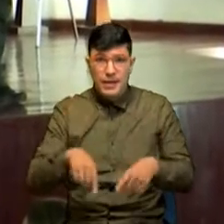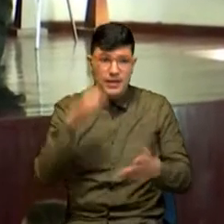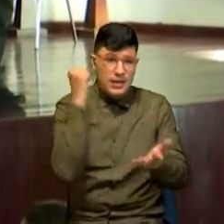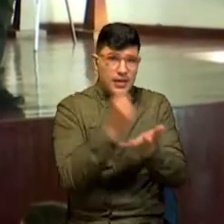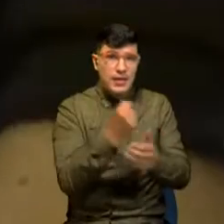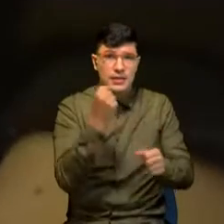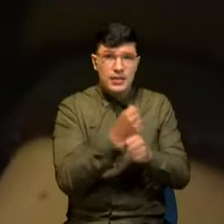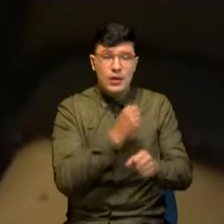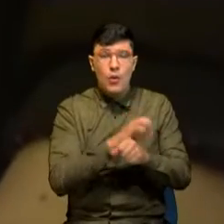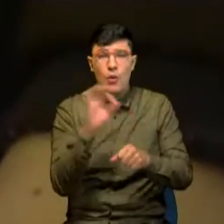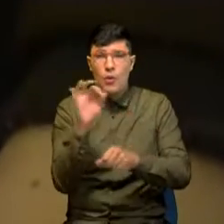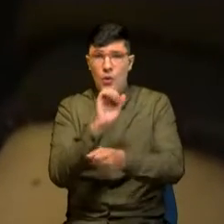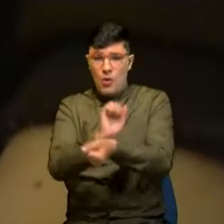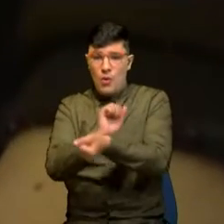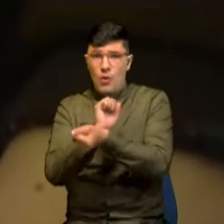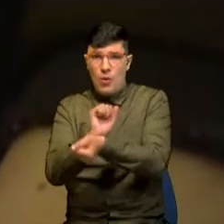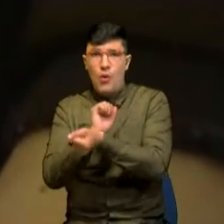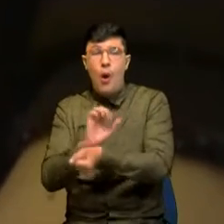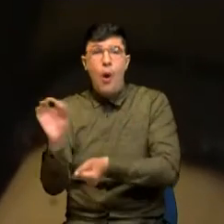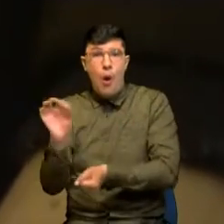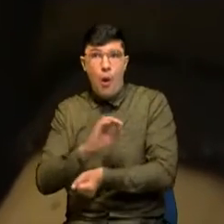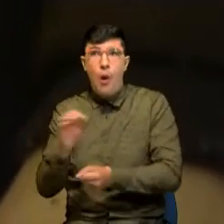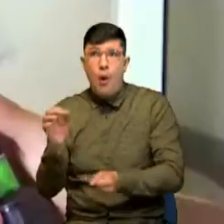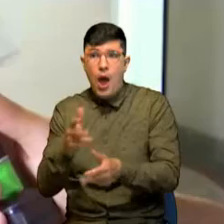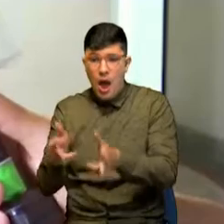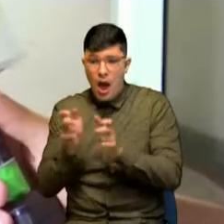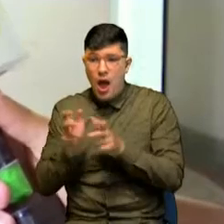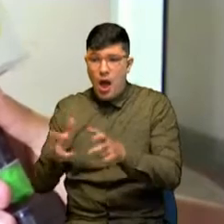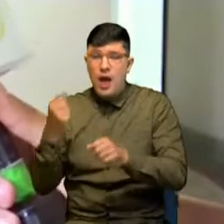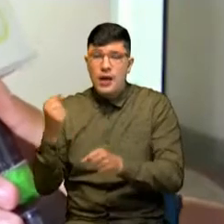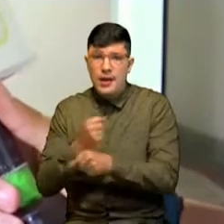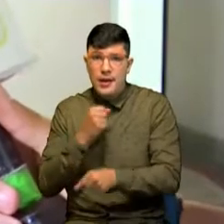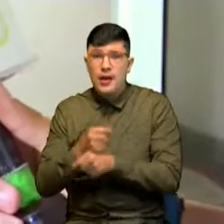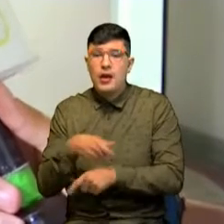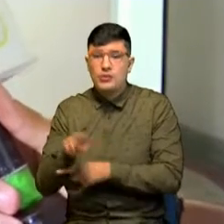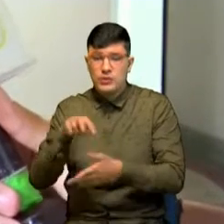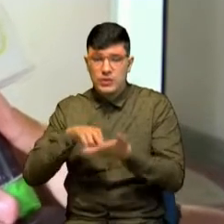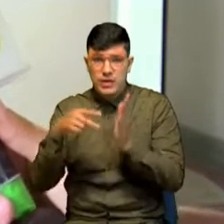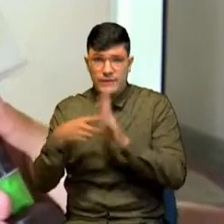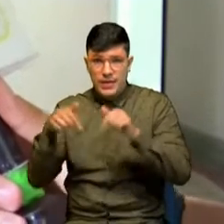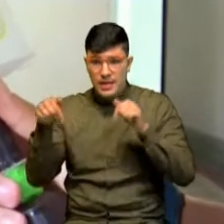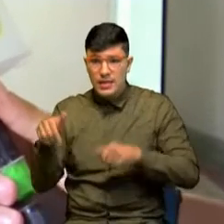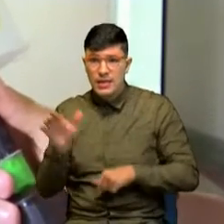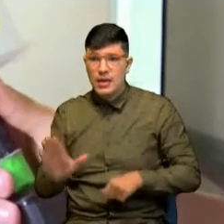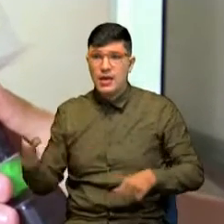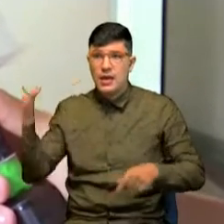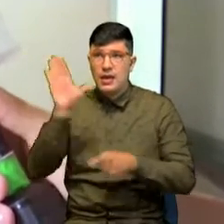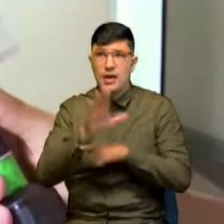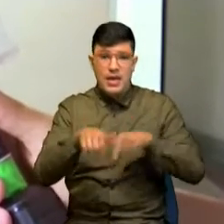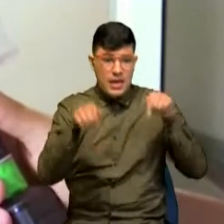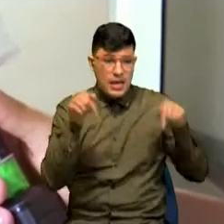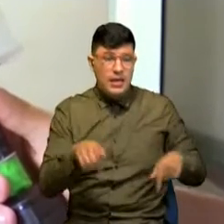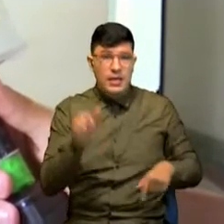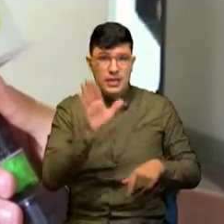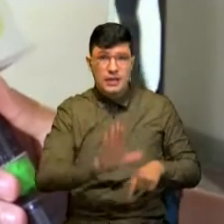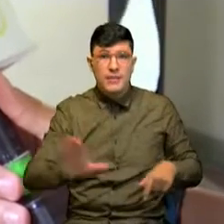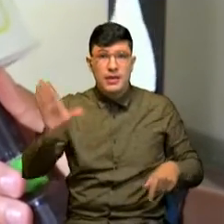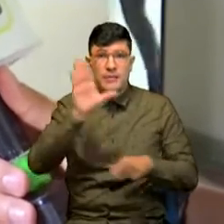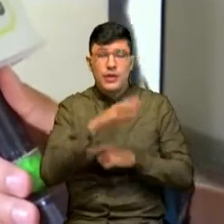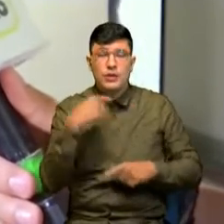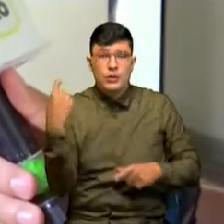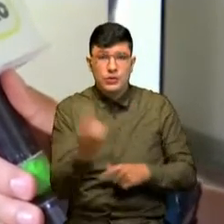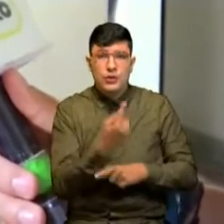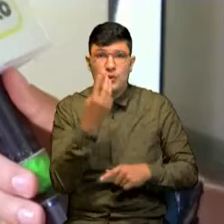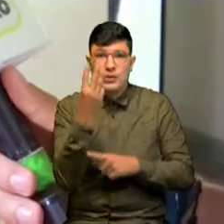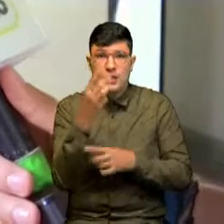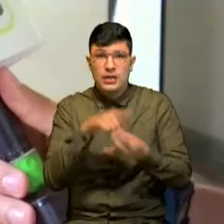esclavitud y la explotación laboral constituyen este delito pues afortunadamente en el departamento sólo se han reportado tres casos de